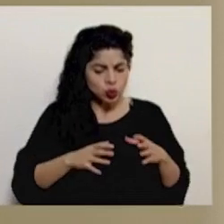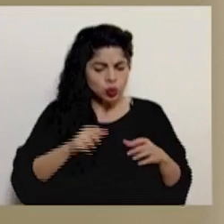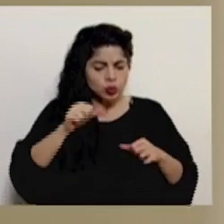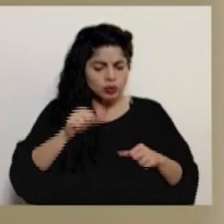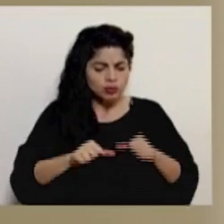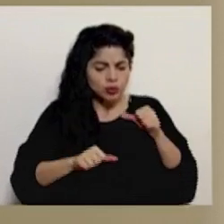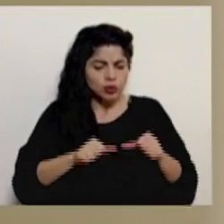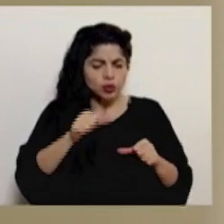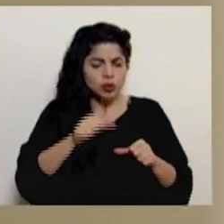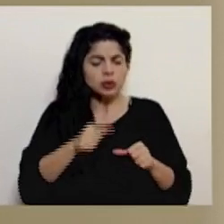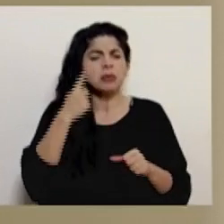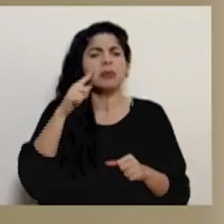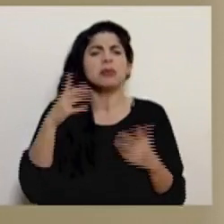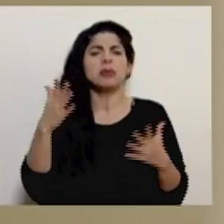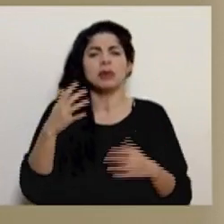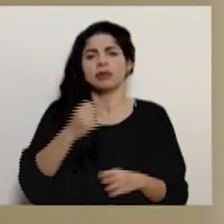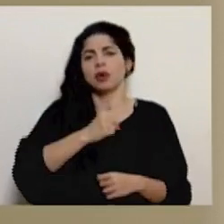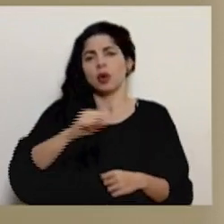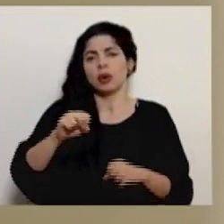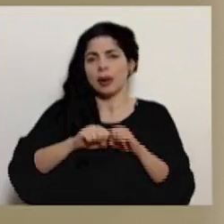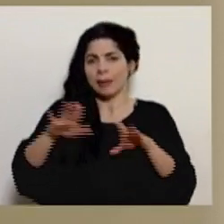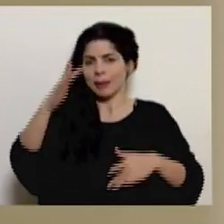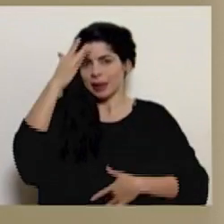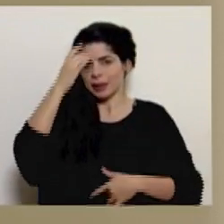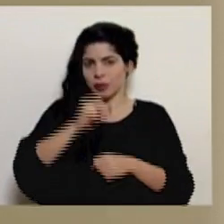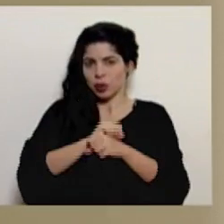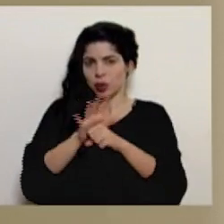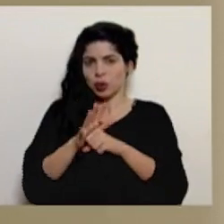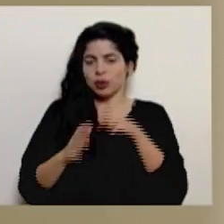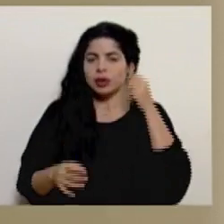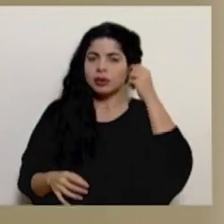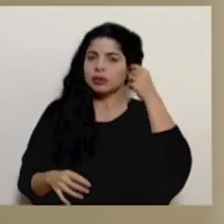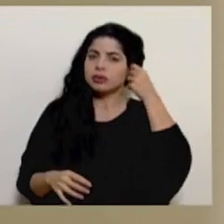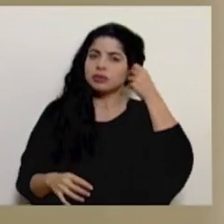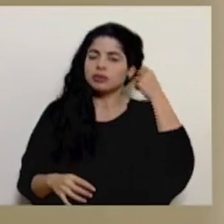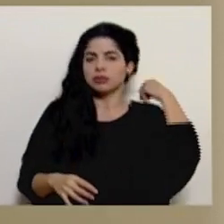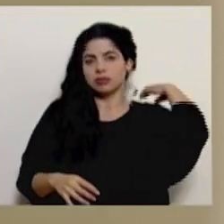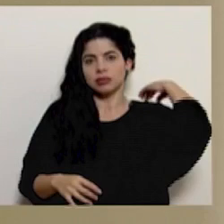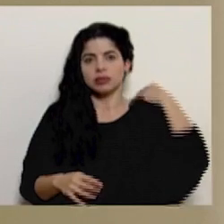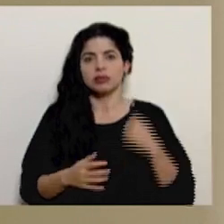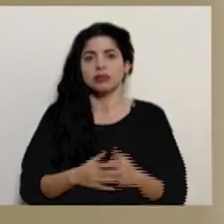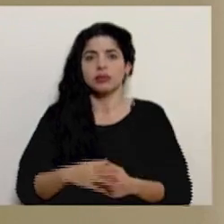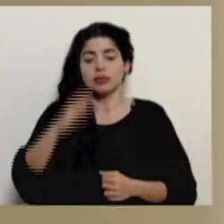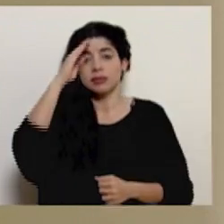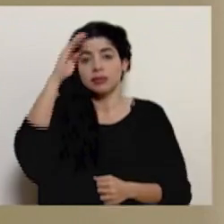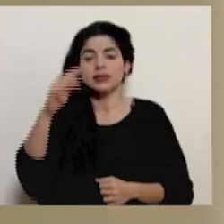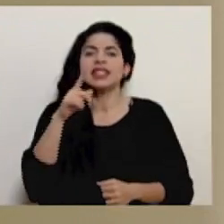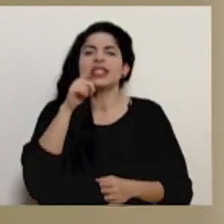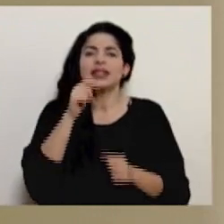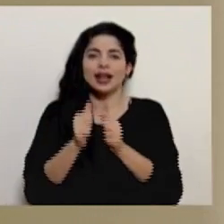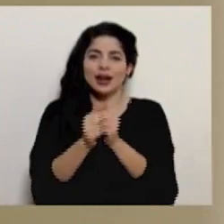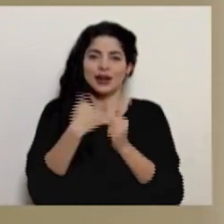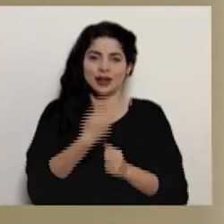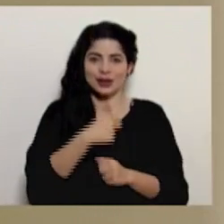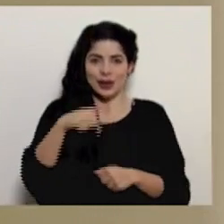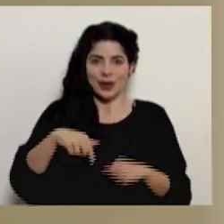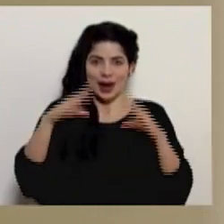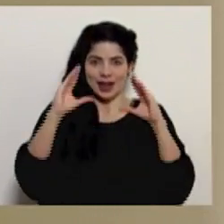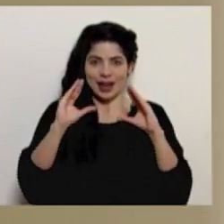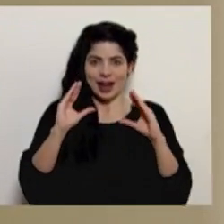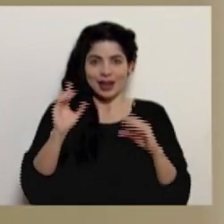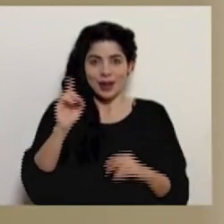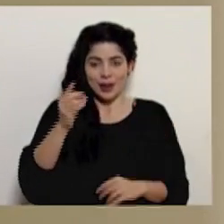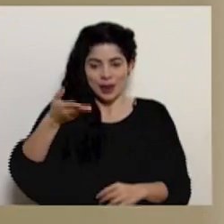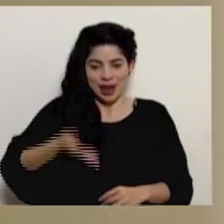conjuntos para combatir la pandemia producida por la COVID-19. Saludamos a quien nos acompaña esta tarde aquí en el auditorio de